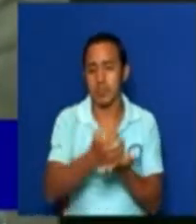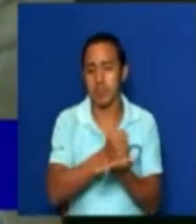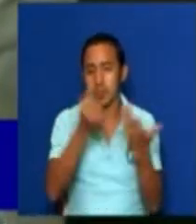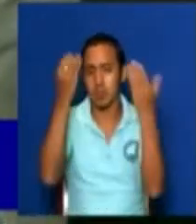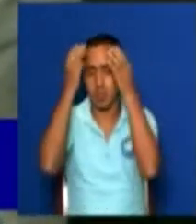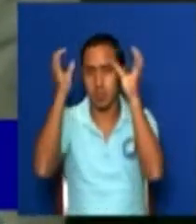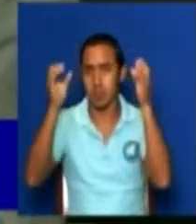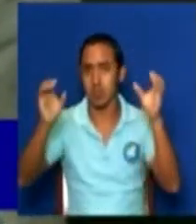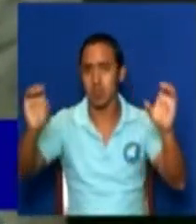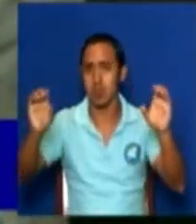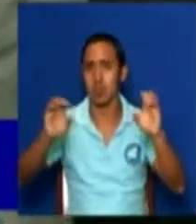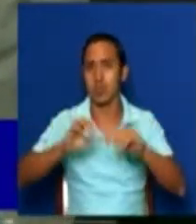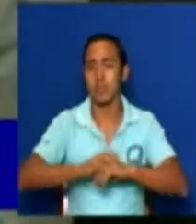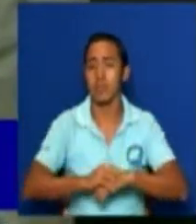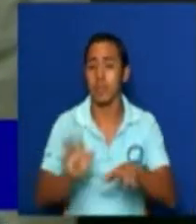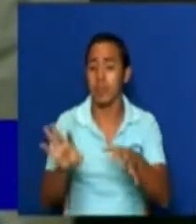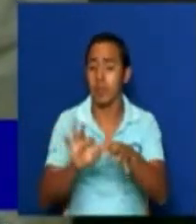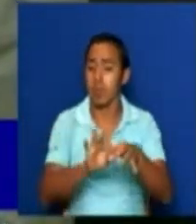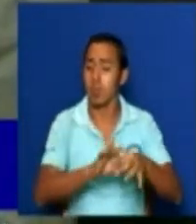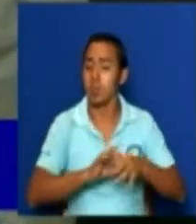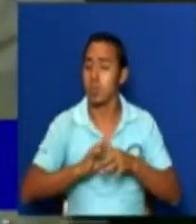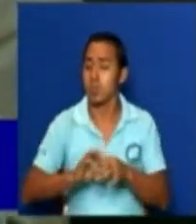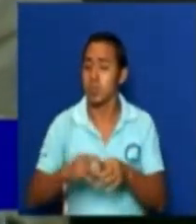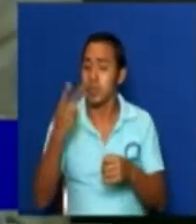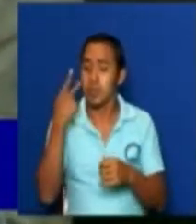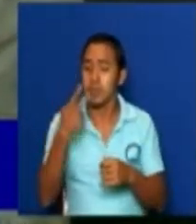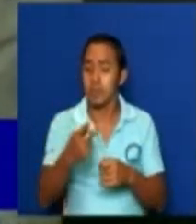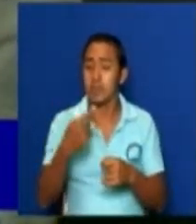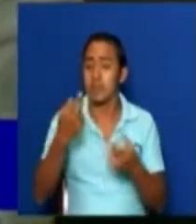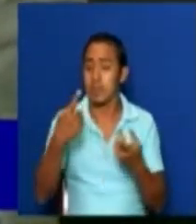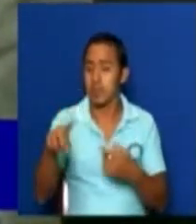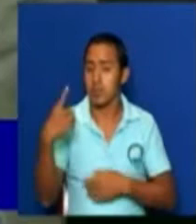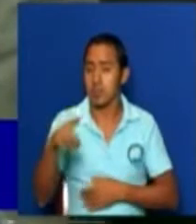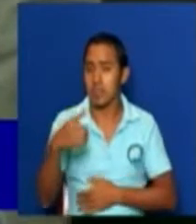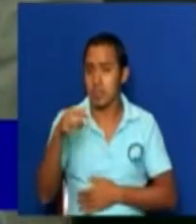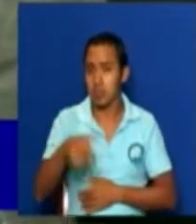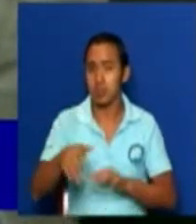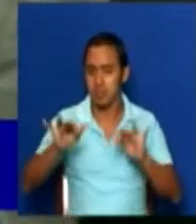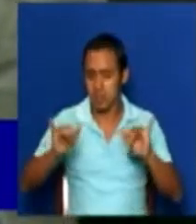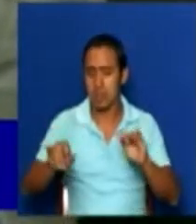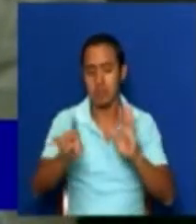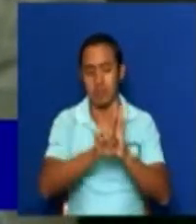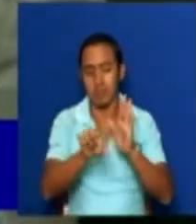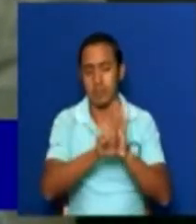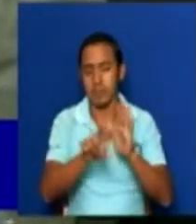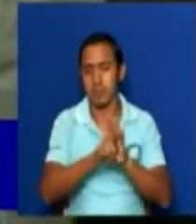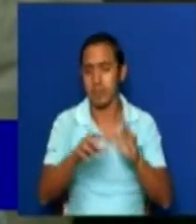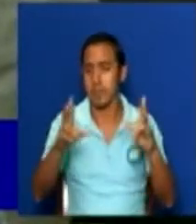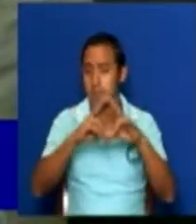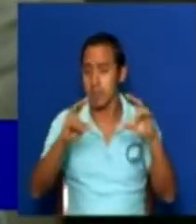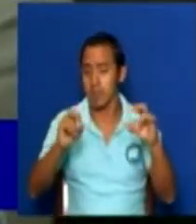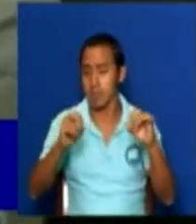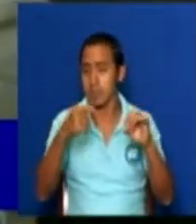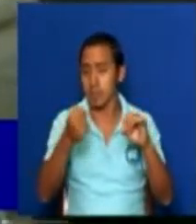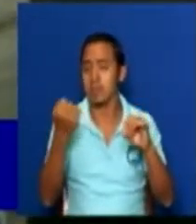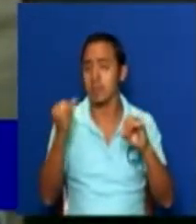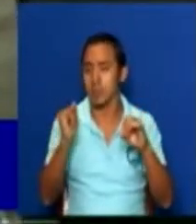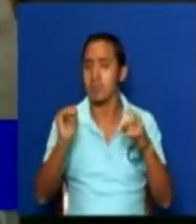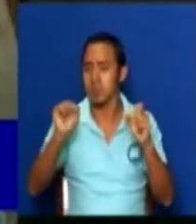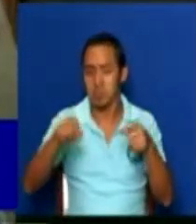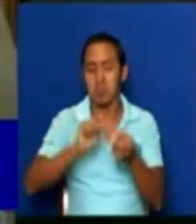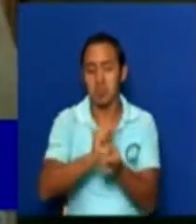culturales. Entonces, todo este reconocimiento de derechos que tenemos hoy en el sistema legislativo nos permite hacer